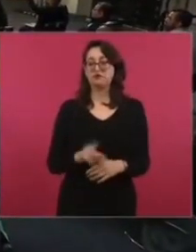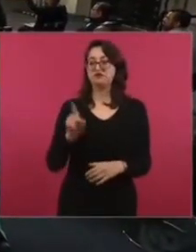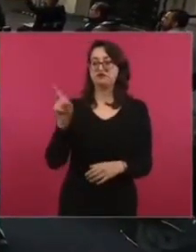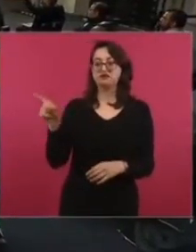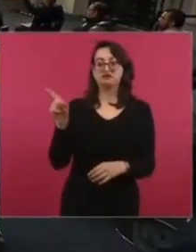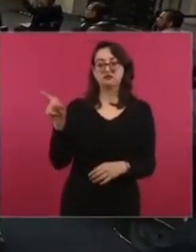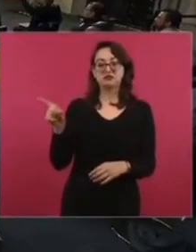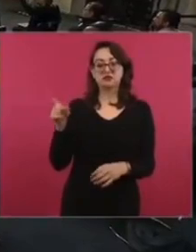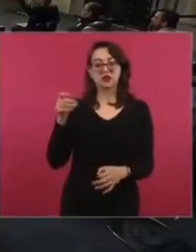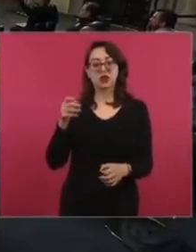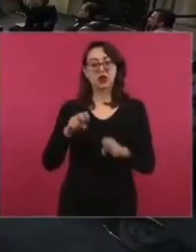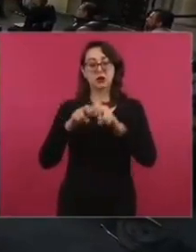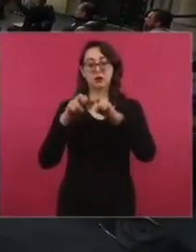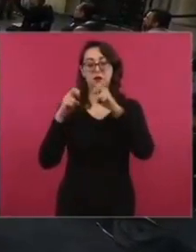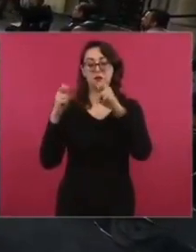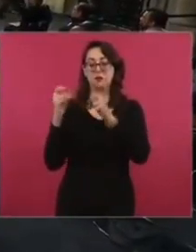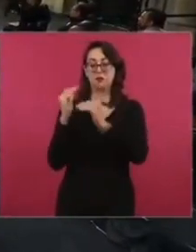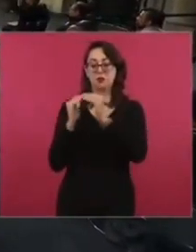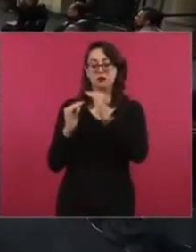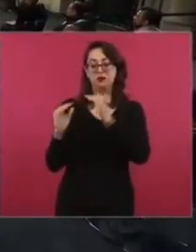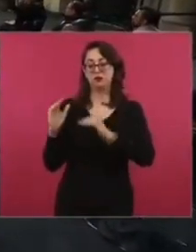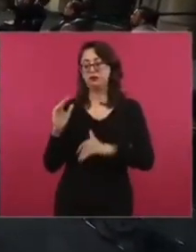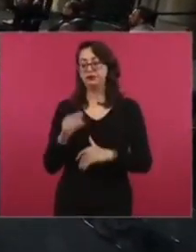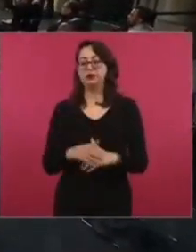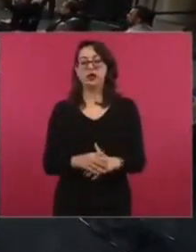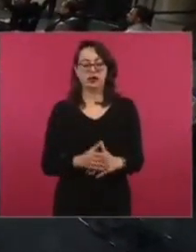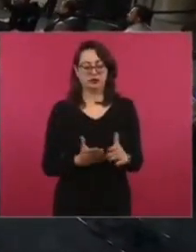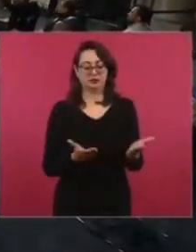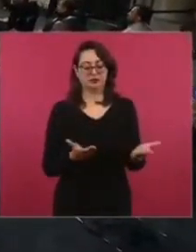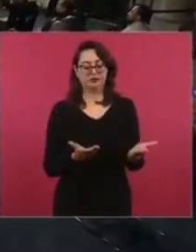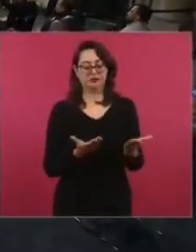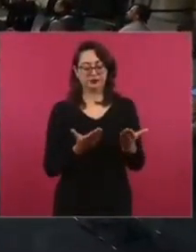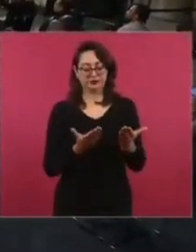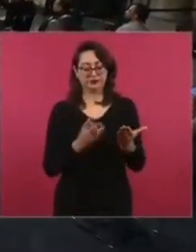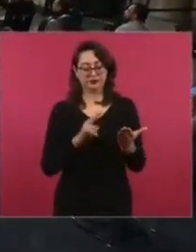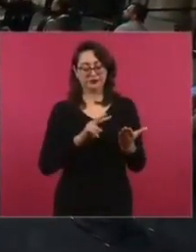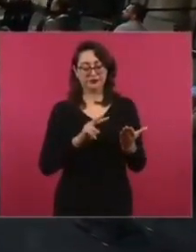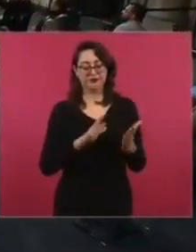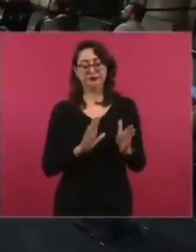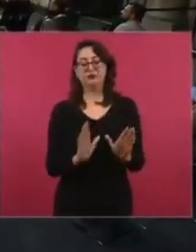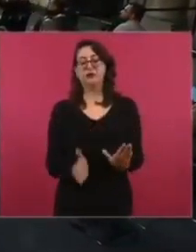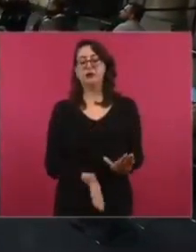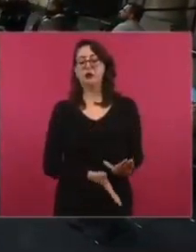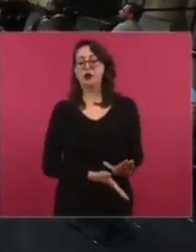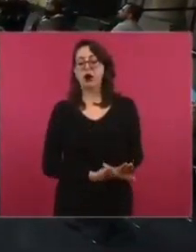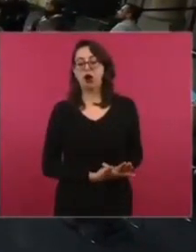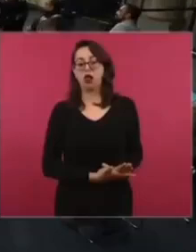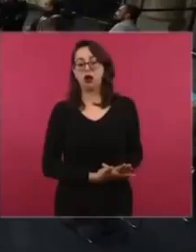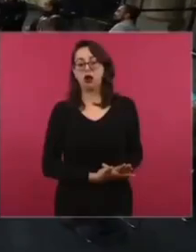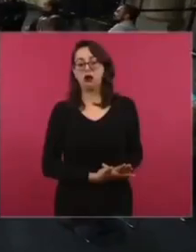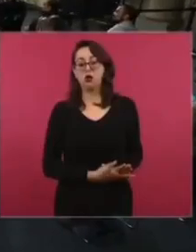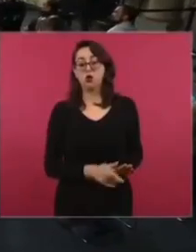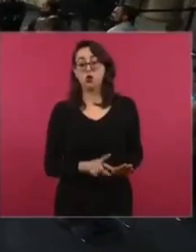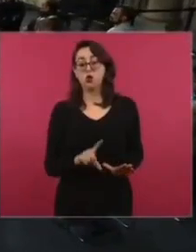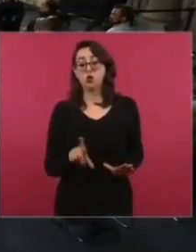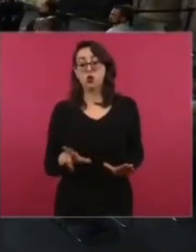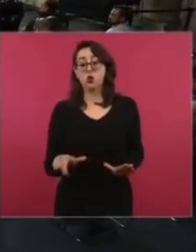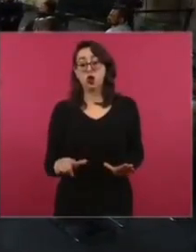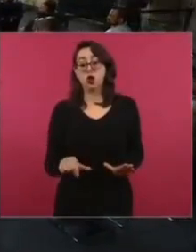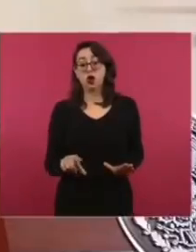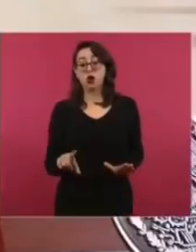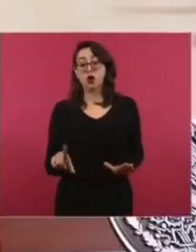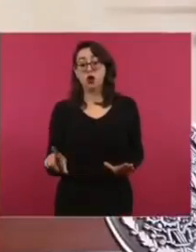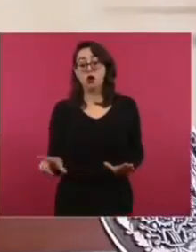presupuesto para el Estado de que es un presupuesto como para el estado de Baja California y qué es lo que hizo Luis María